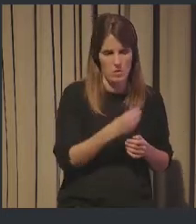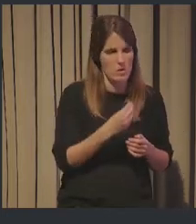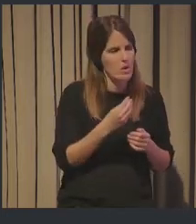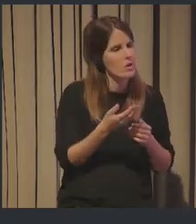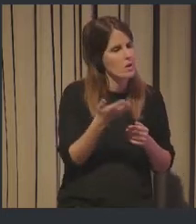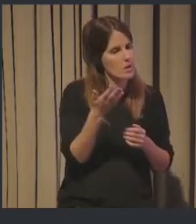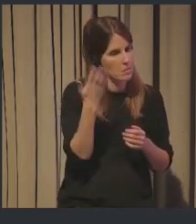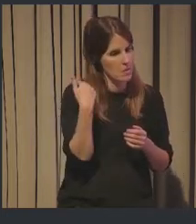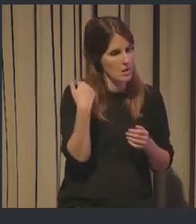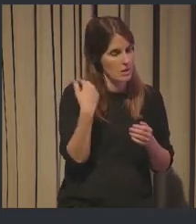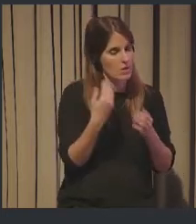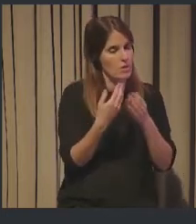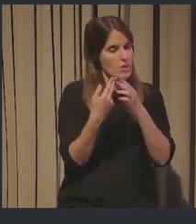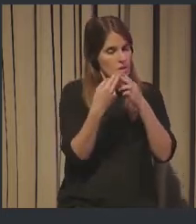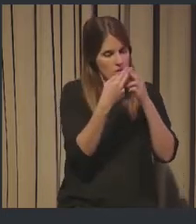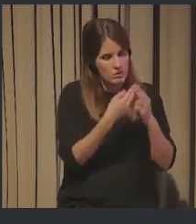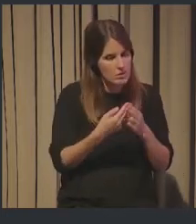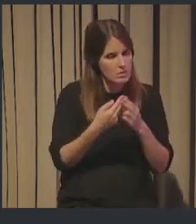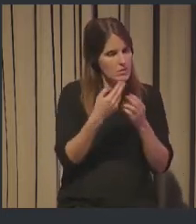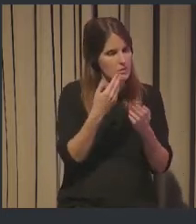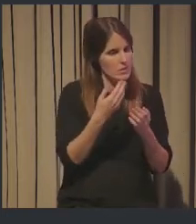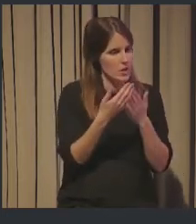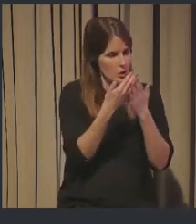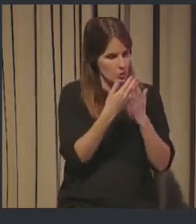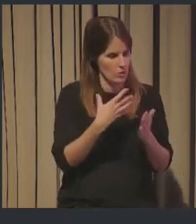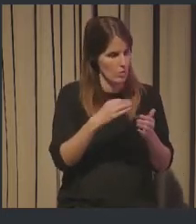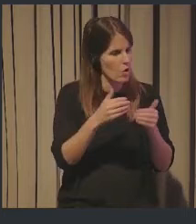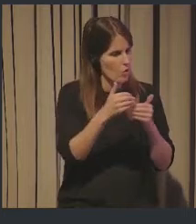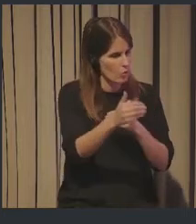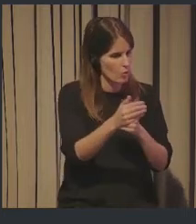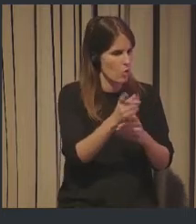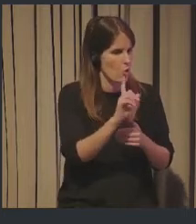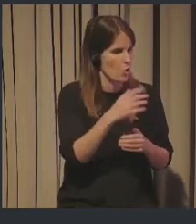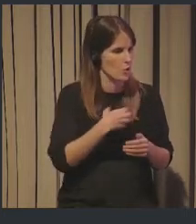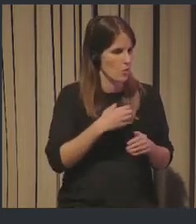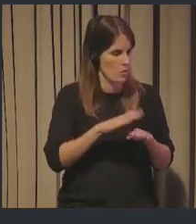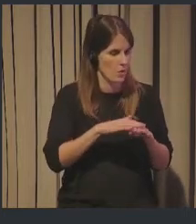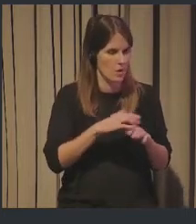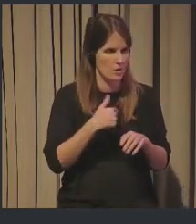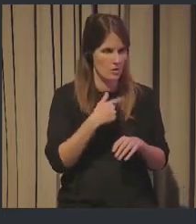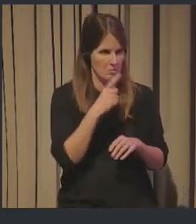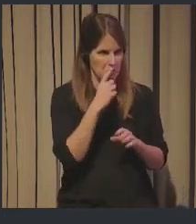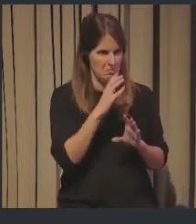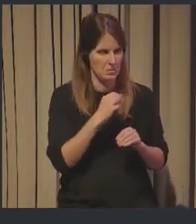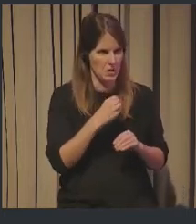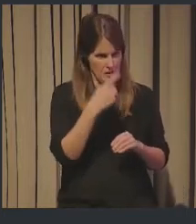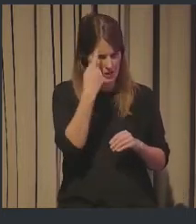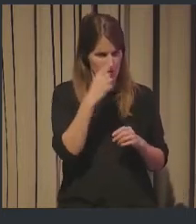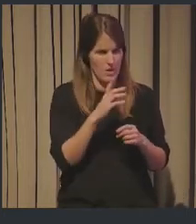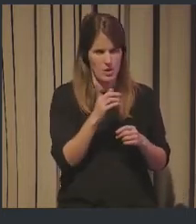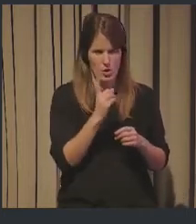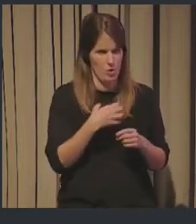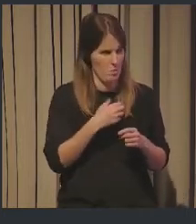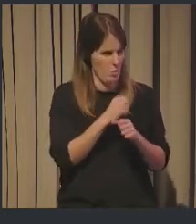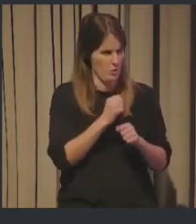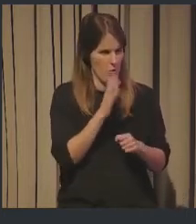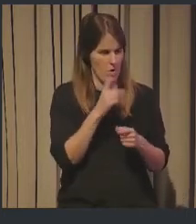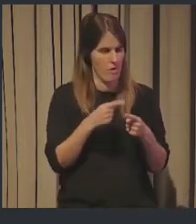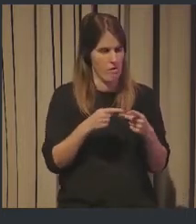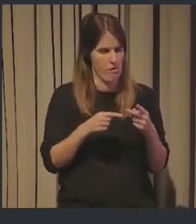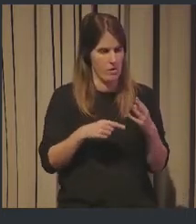tenía muchas razones. ¿Por qué no se podía estudiar el futuro? Por supuesto, pero me mordí la lengua, no dije nada, no